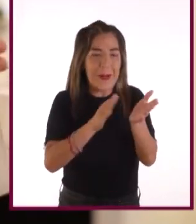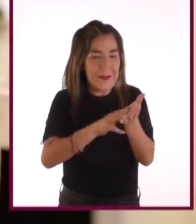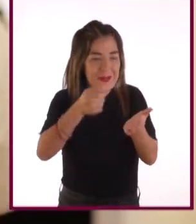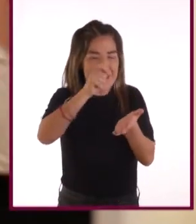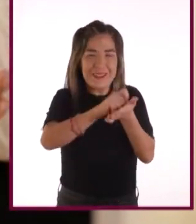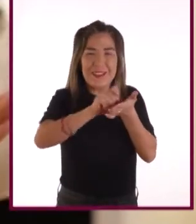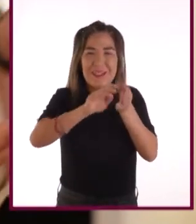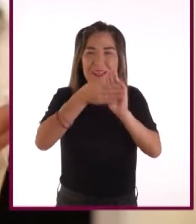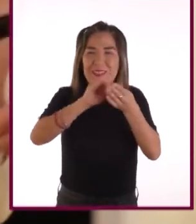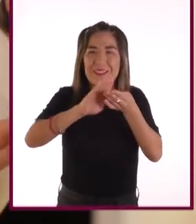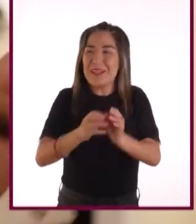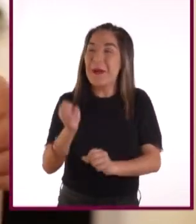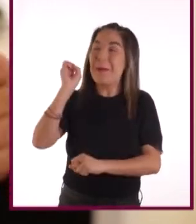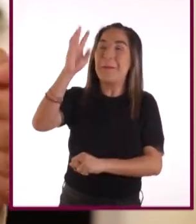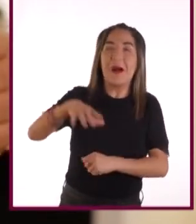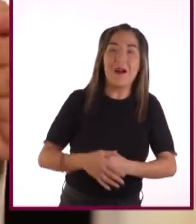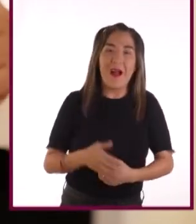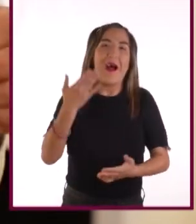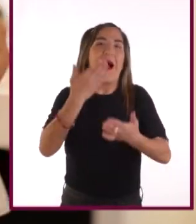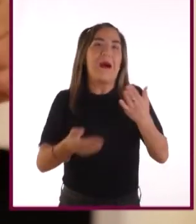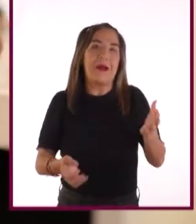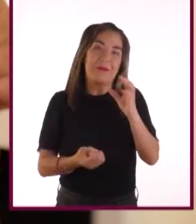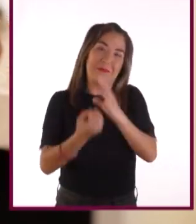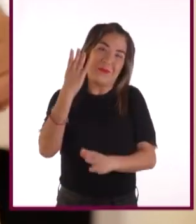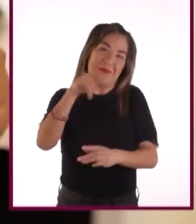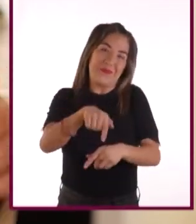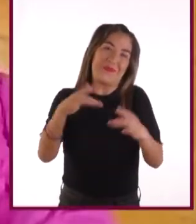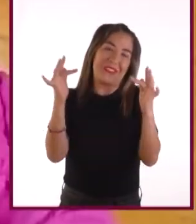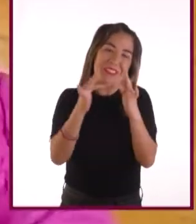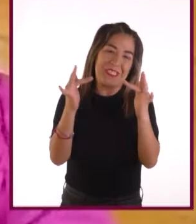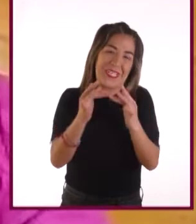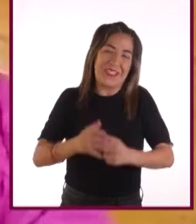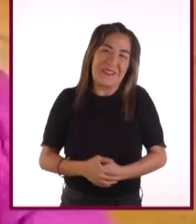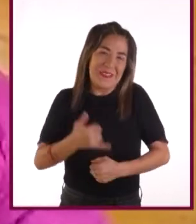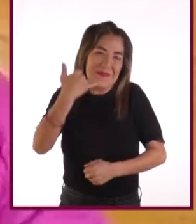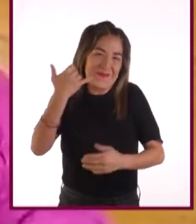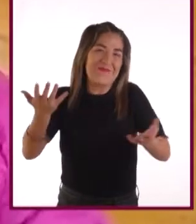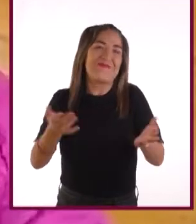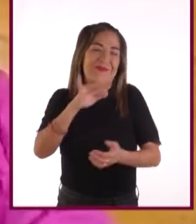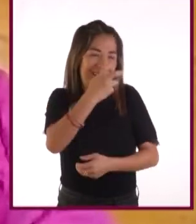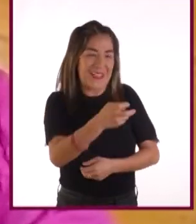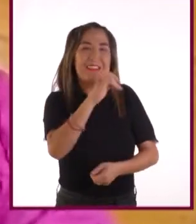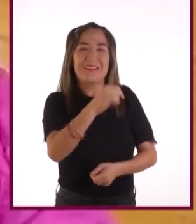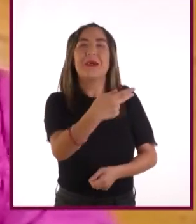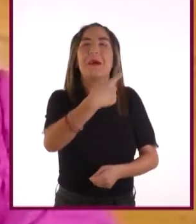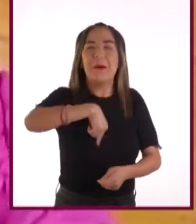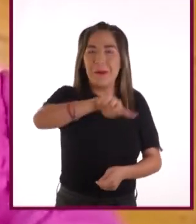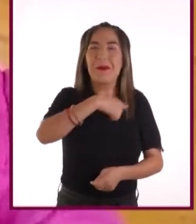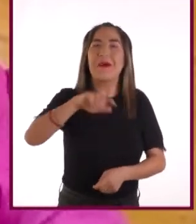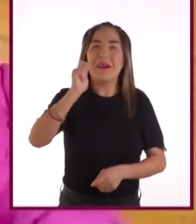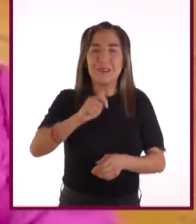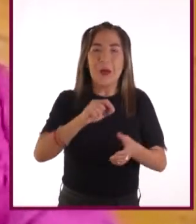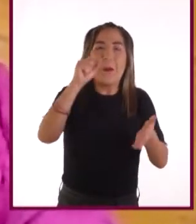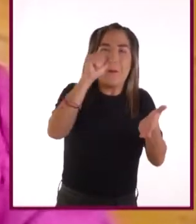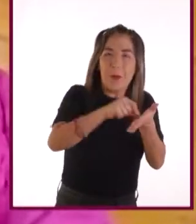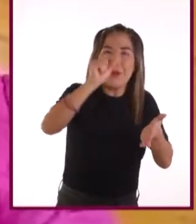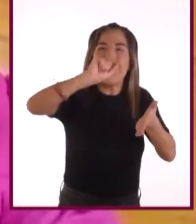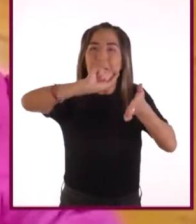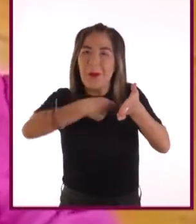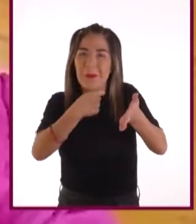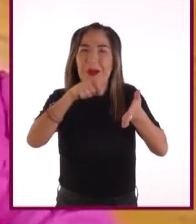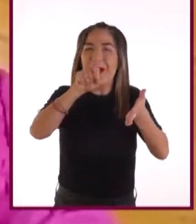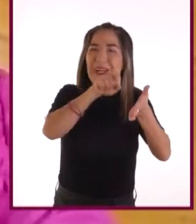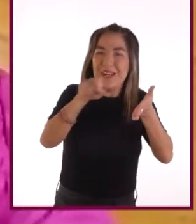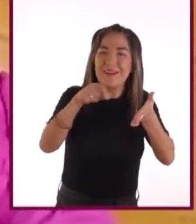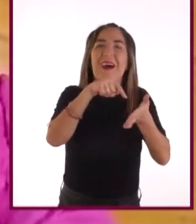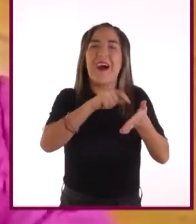así en papelito y nos aventábamos los papelitos, ahora se los mandan por el celular, ¿no? Exactamente, de hecho nosotros lo escribíamos con punto y coma